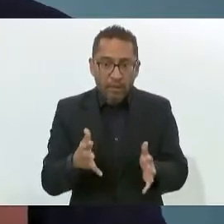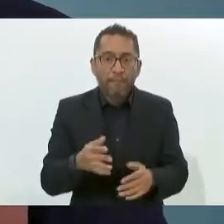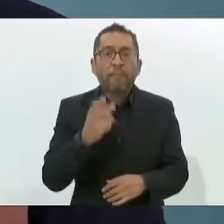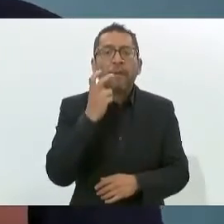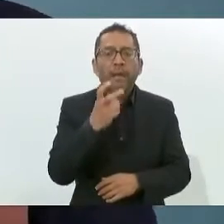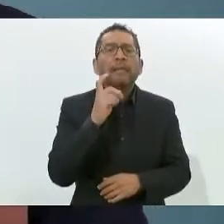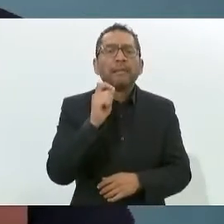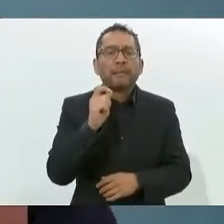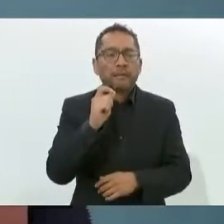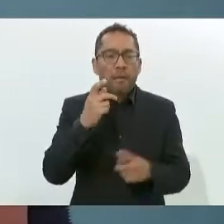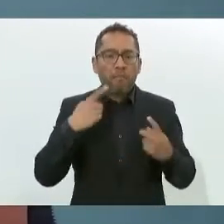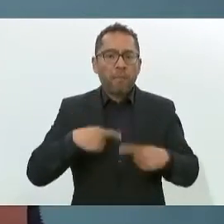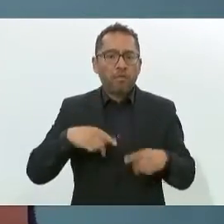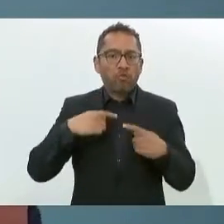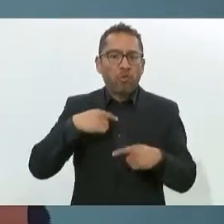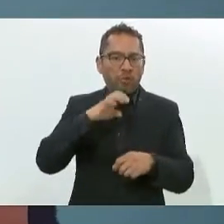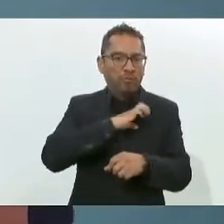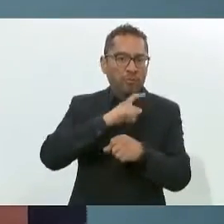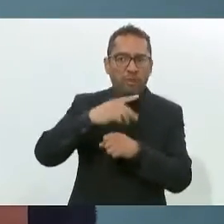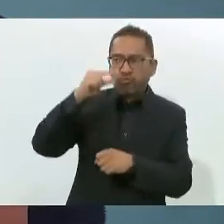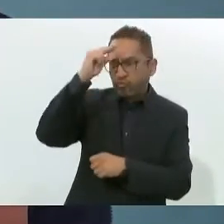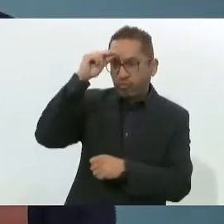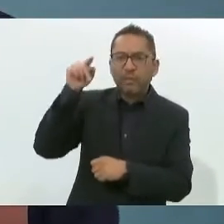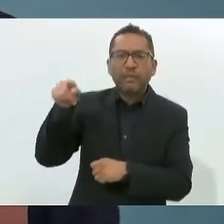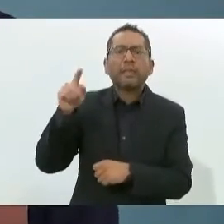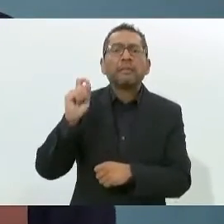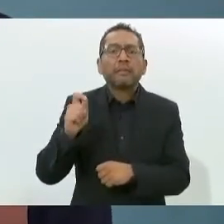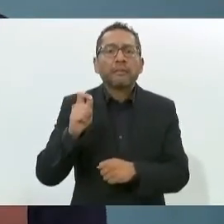a los especialistas, reducir